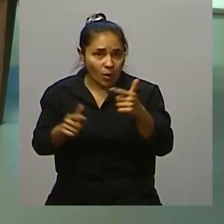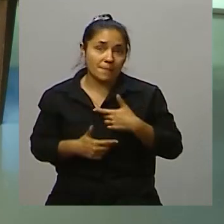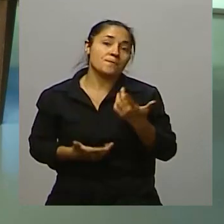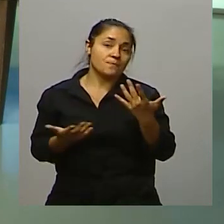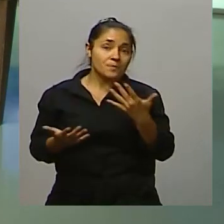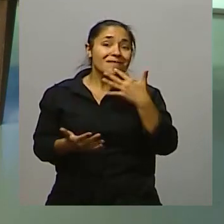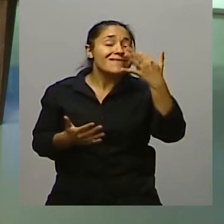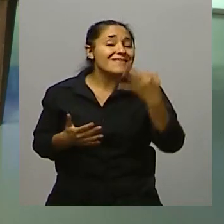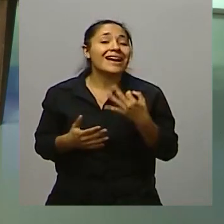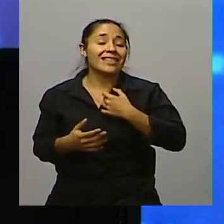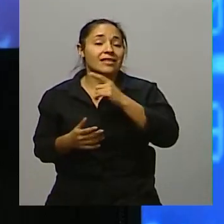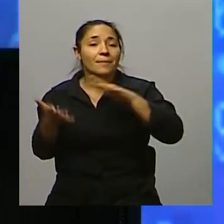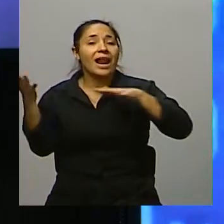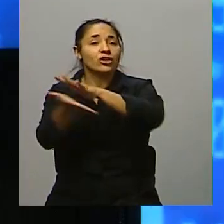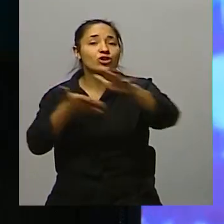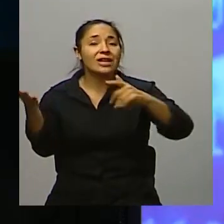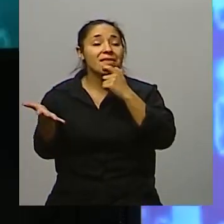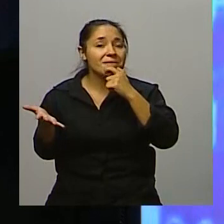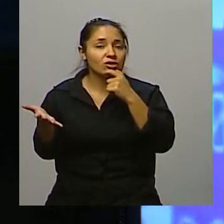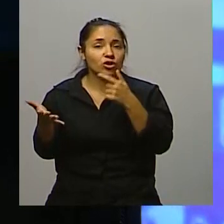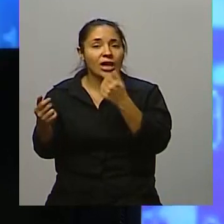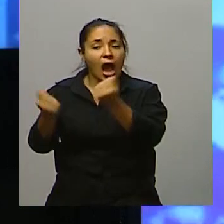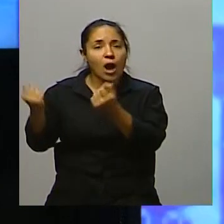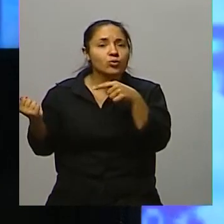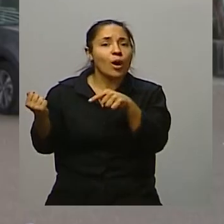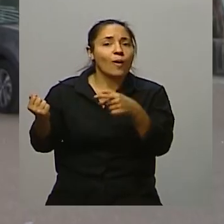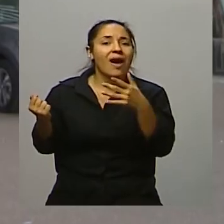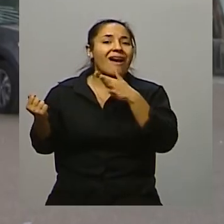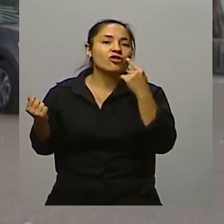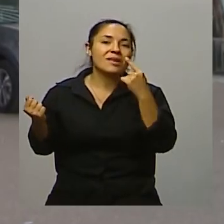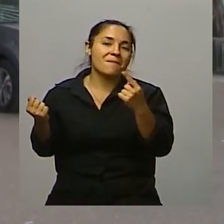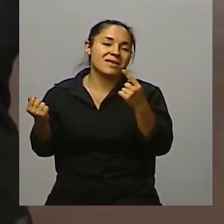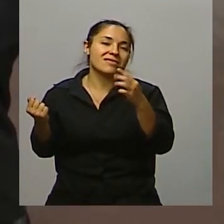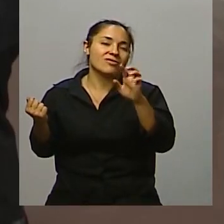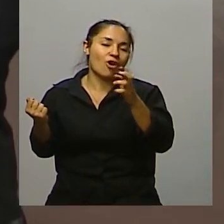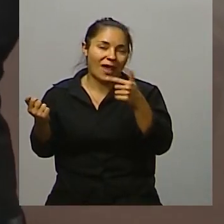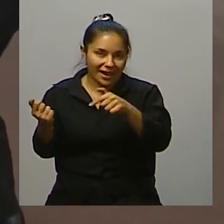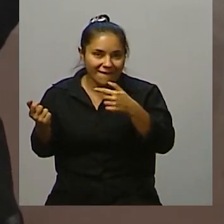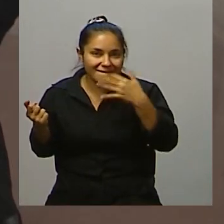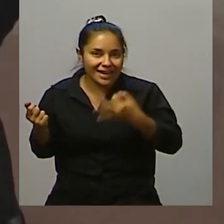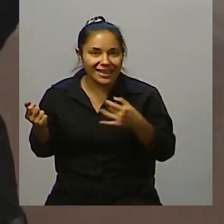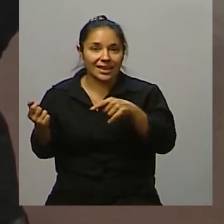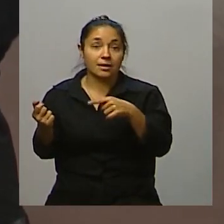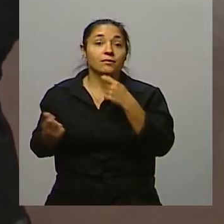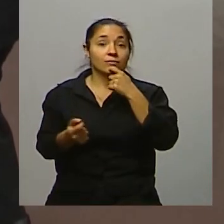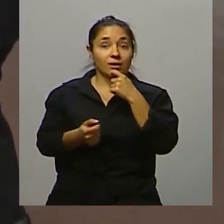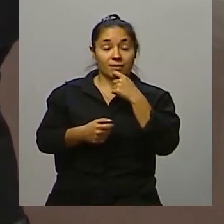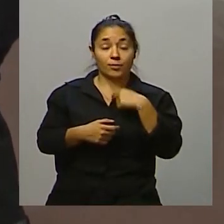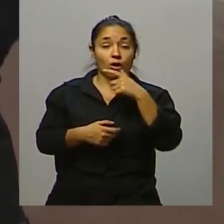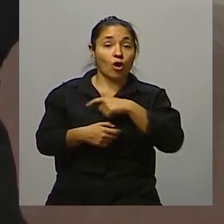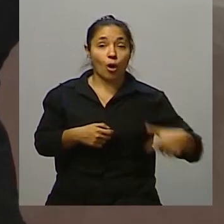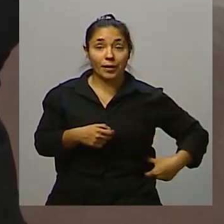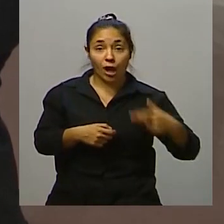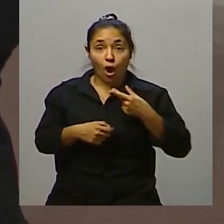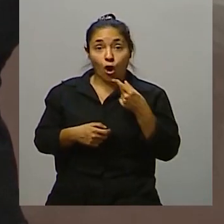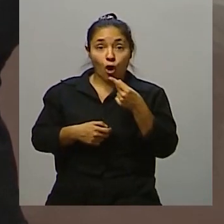mendocina, en este caso, ¿no? Y cuando el gobierno tenga que evaluar si comprar o no el vehículo, tiene que hacerlo sabiendo que va a consumir recursos